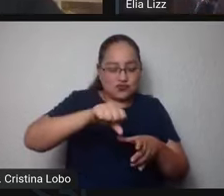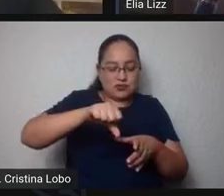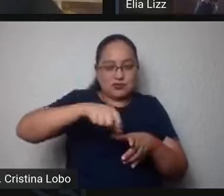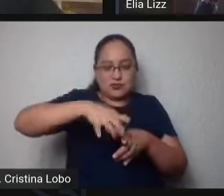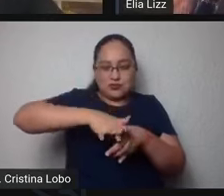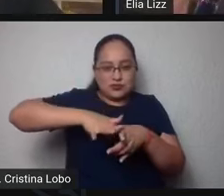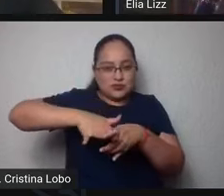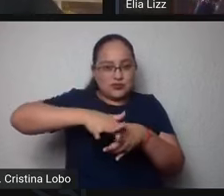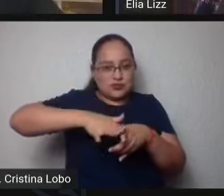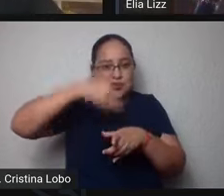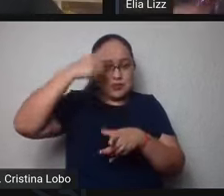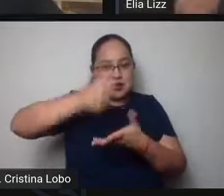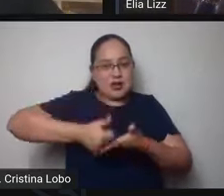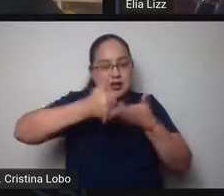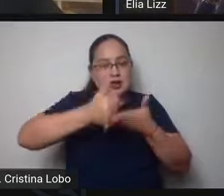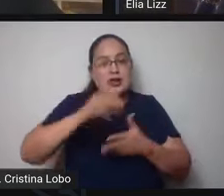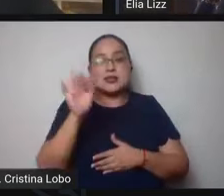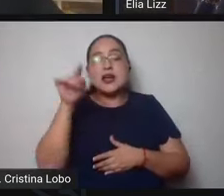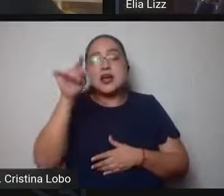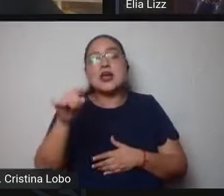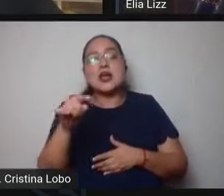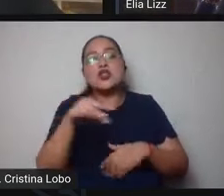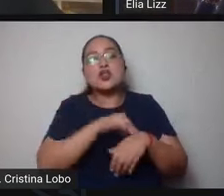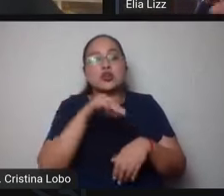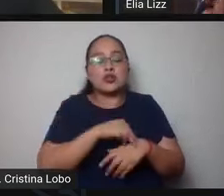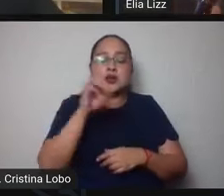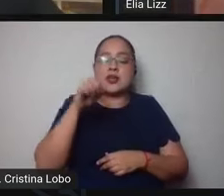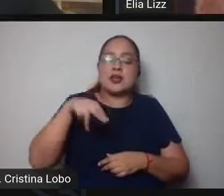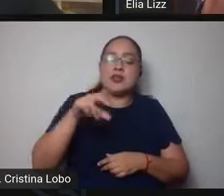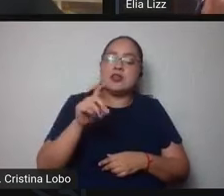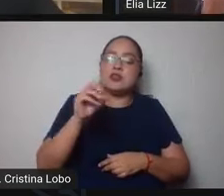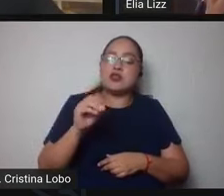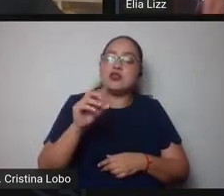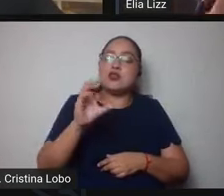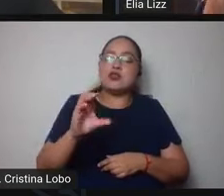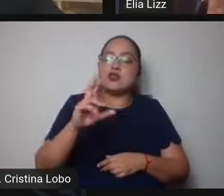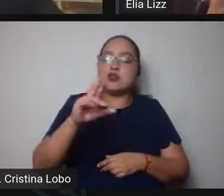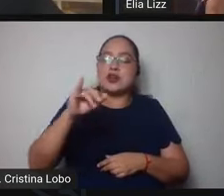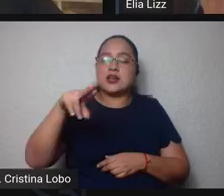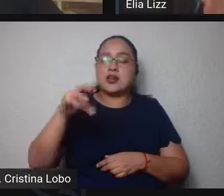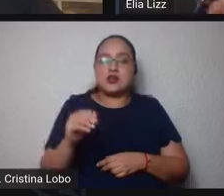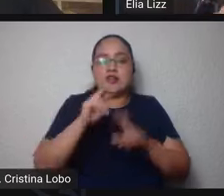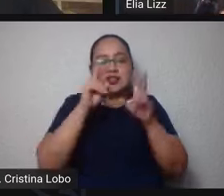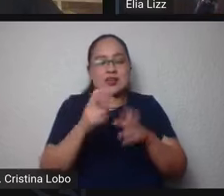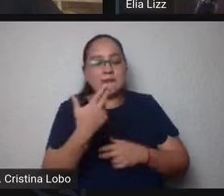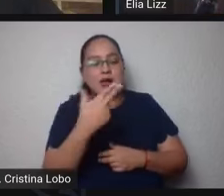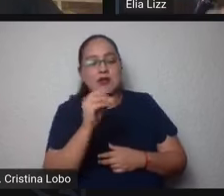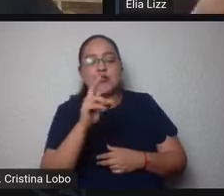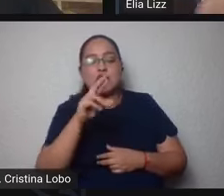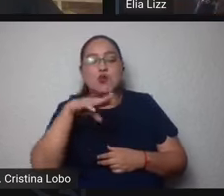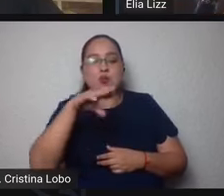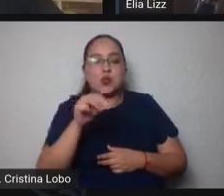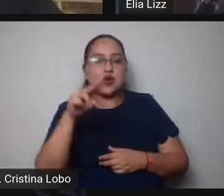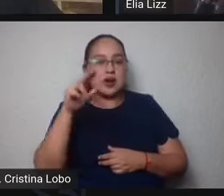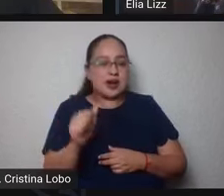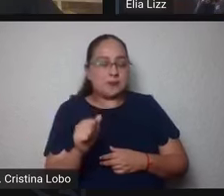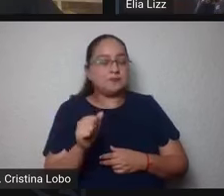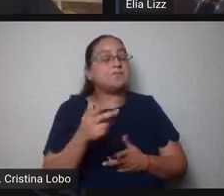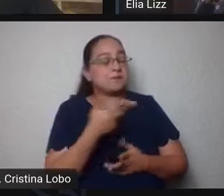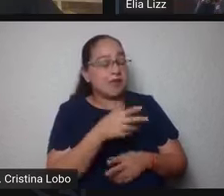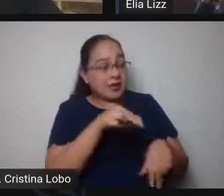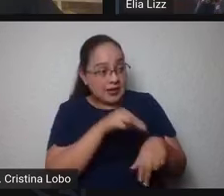habría que checar con un endocrino el tema de las hormonas. A veces también es importante irnos con las personas adecuadas. El ginecólogo